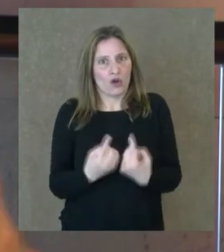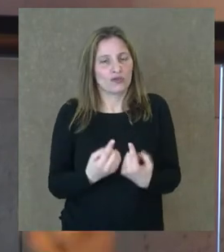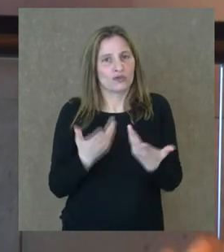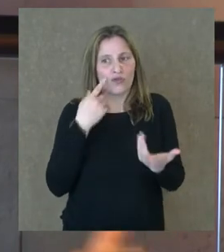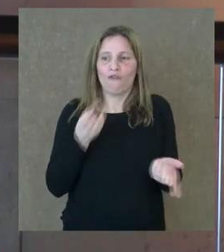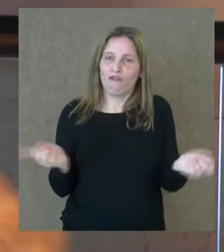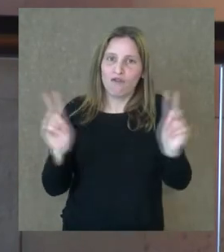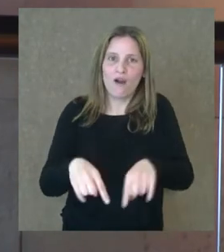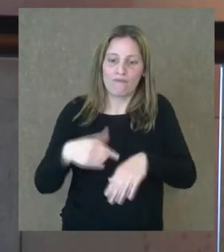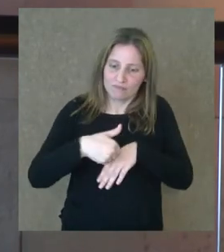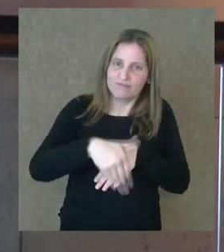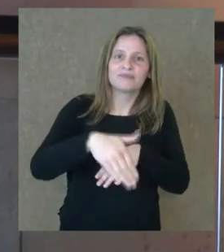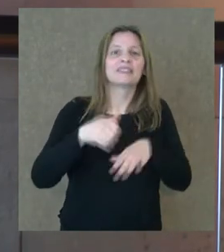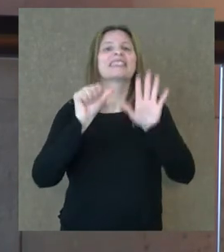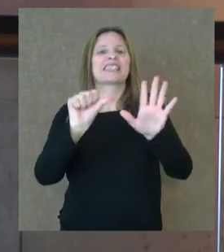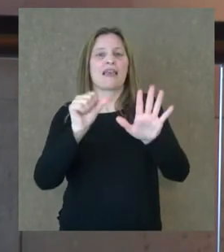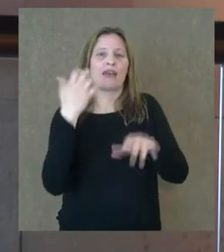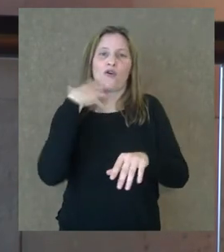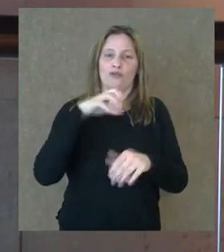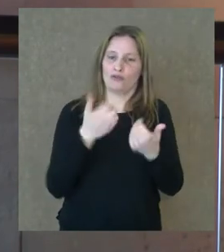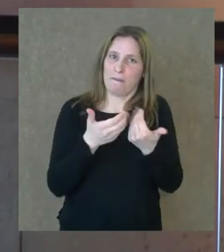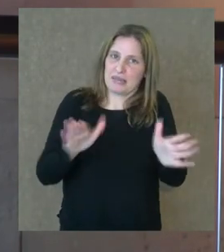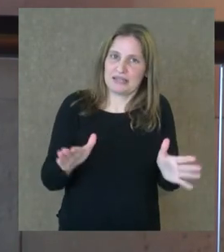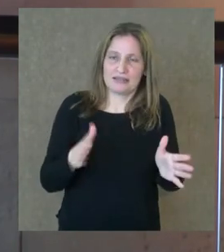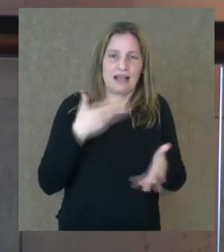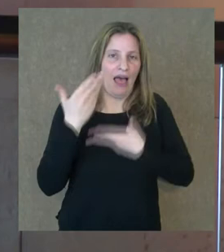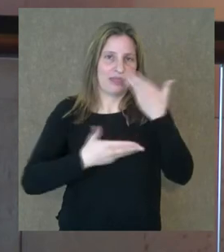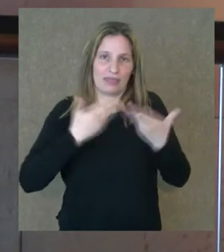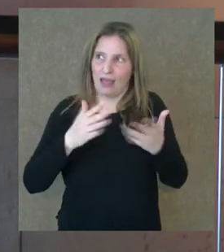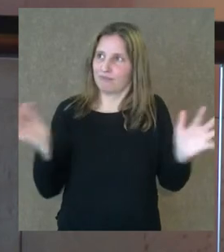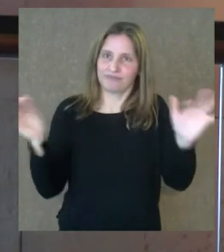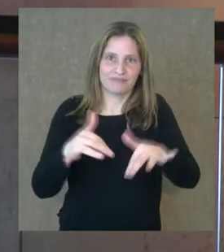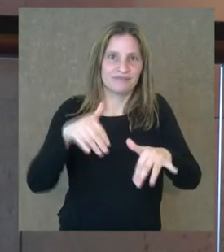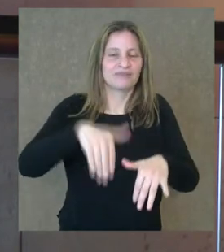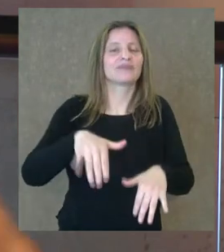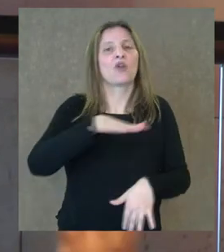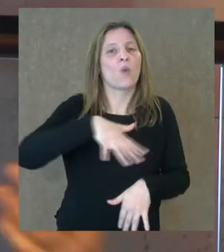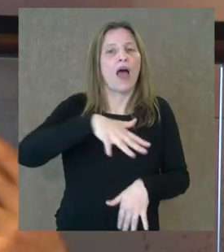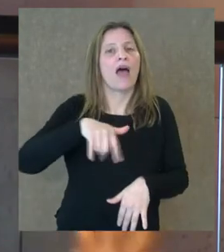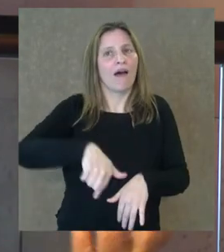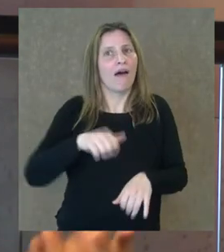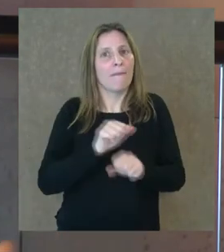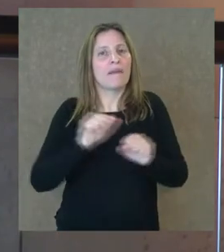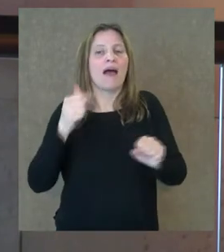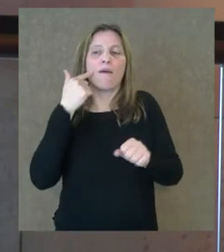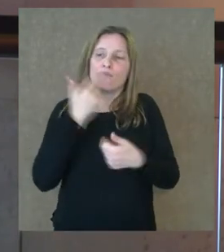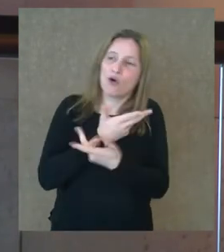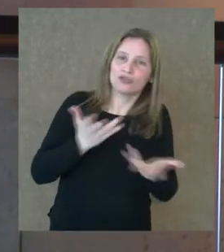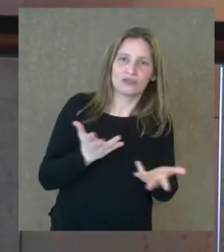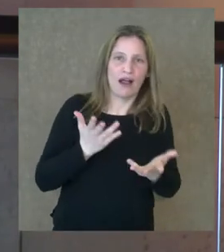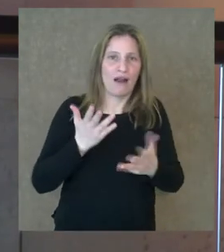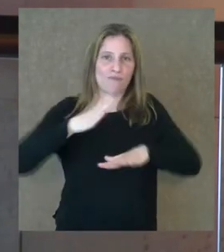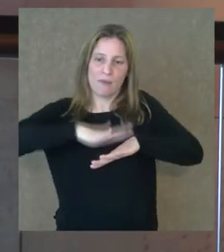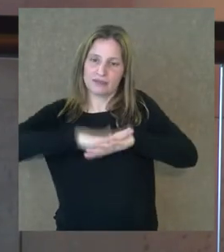volver a partir de 6 agosto a la actividad sido una gran oportunidad de volver al espectáculo en vivo